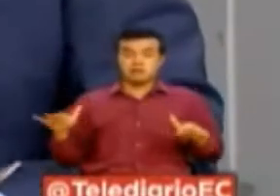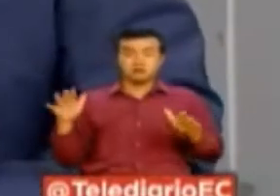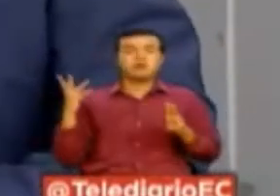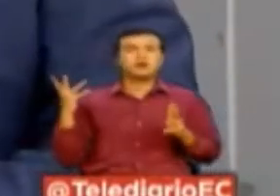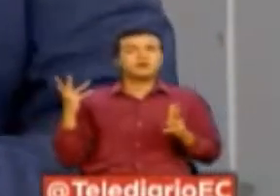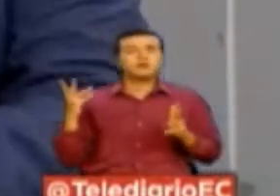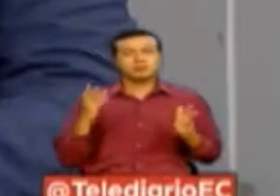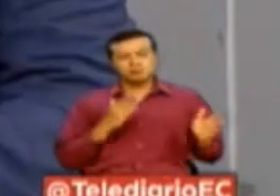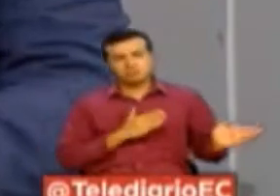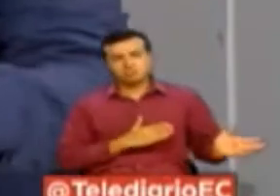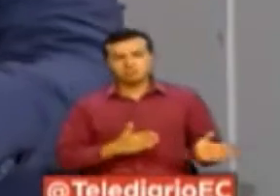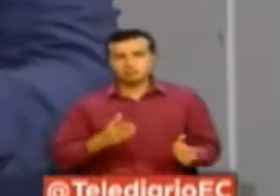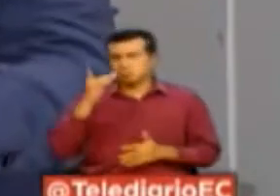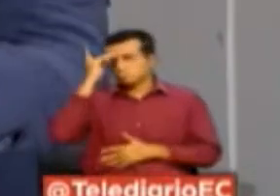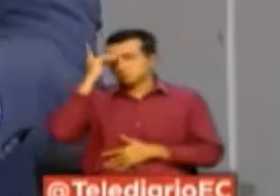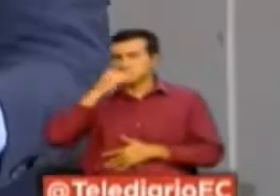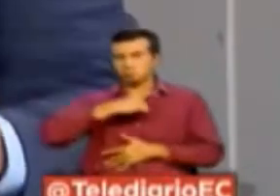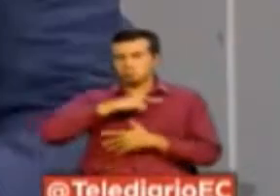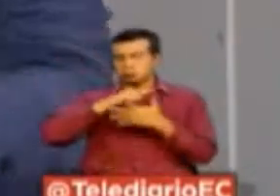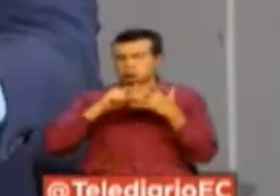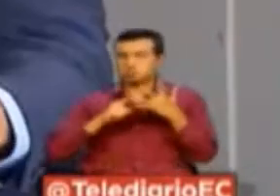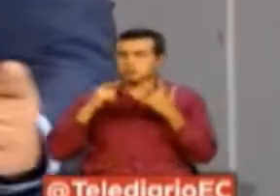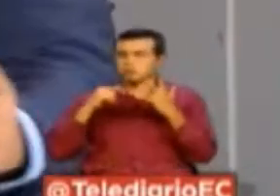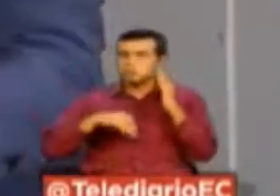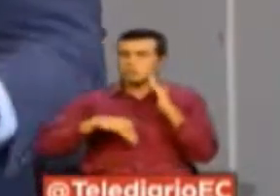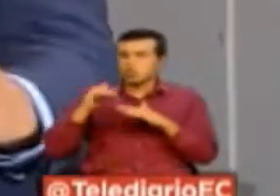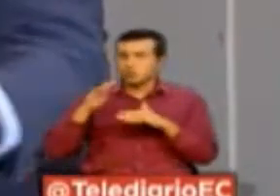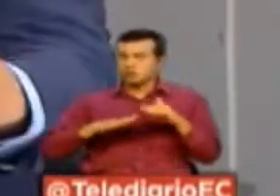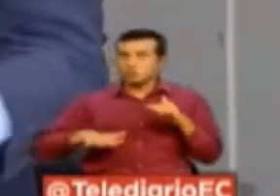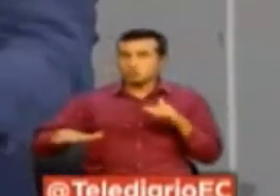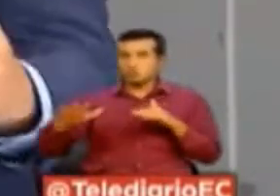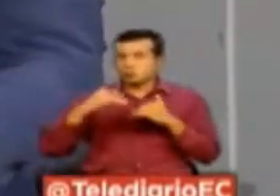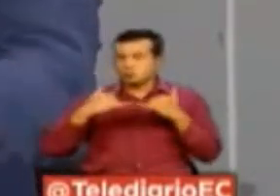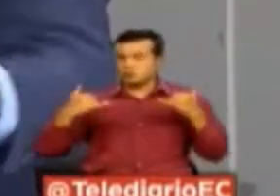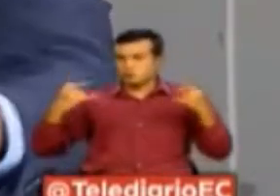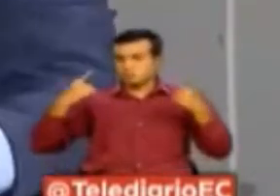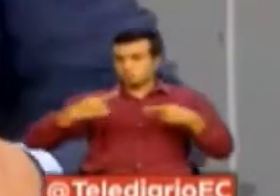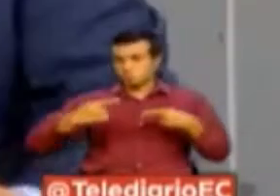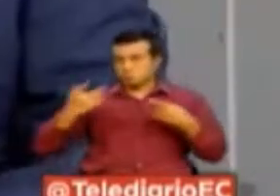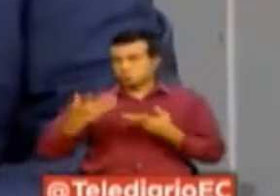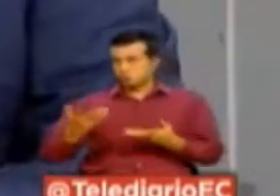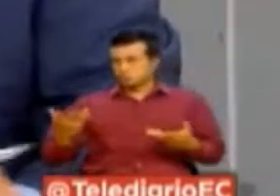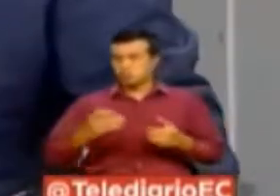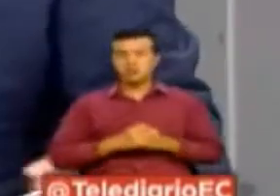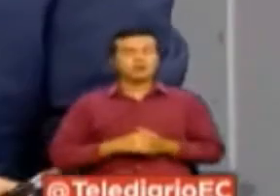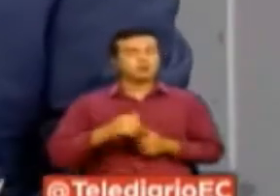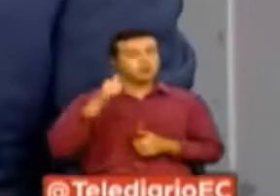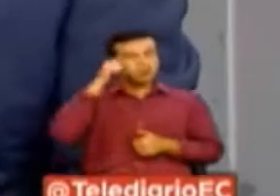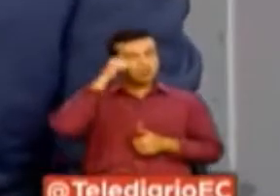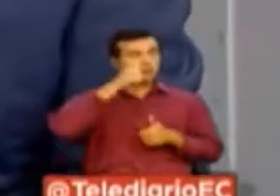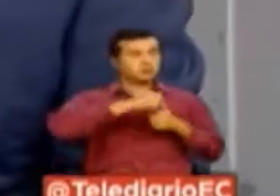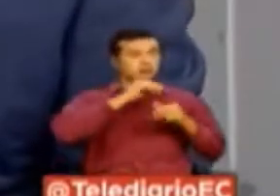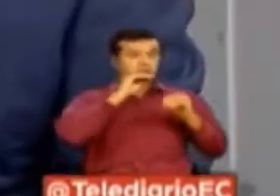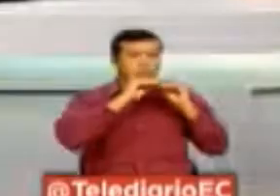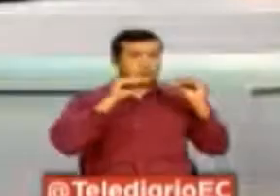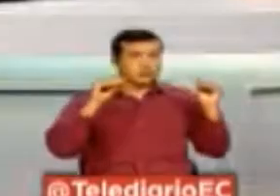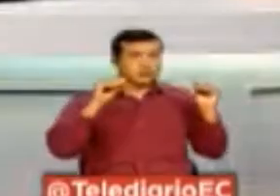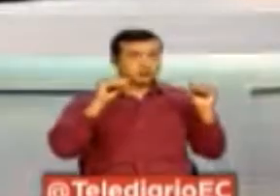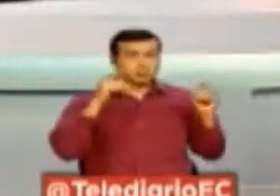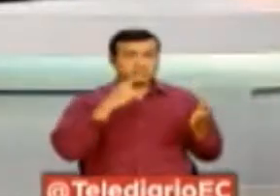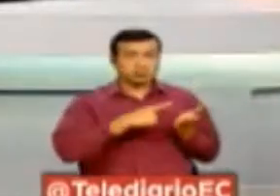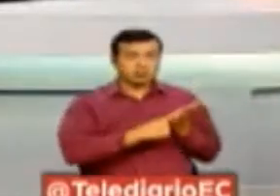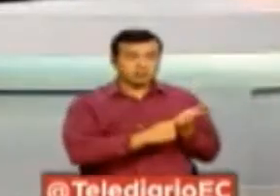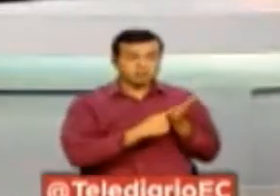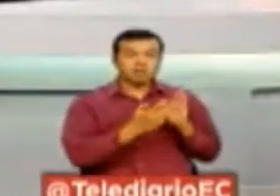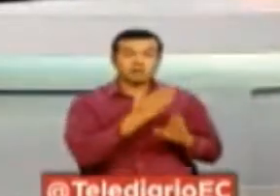concreto cuáles son las medidas sobre todo las que van a regir en el territorio que es bueno recordar un hit obligado en este evento hubo una